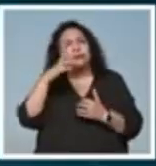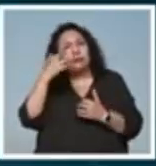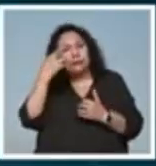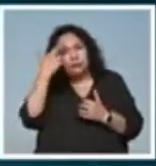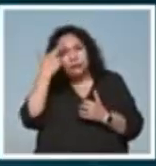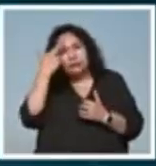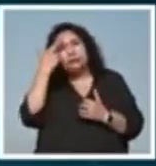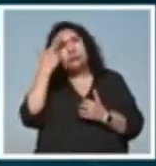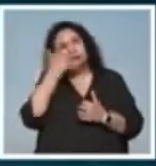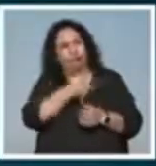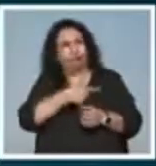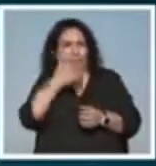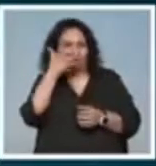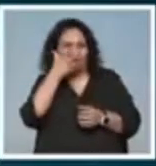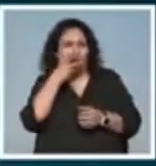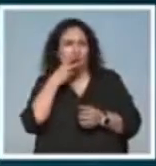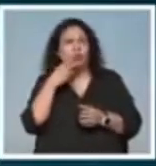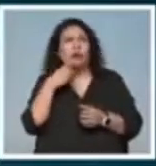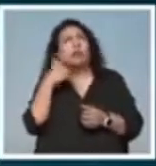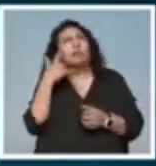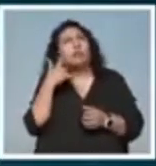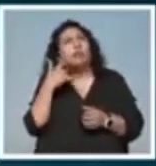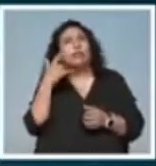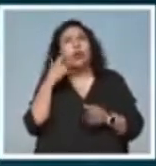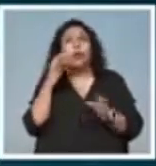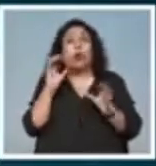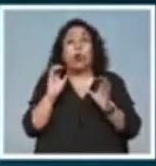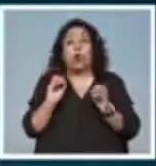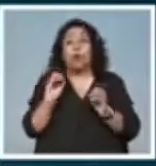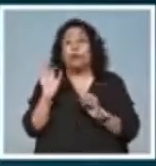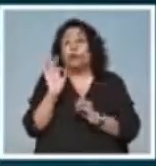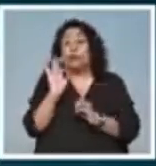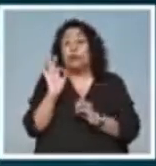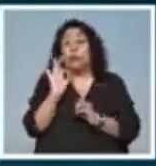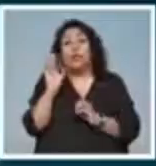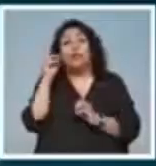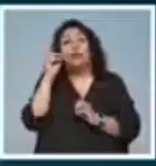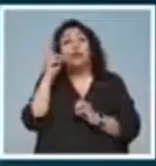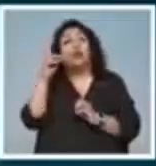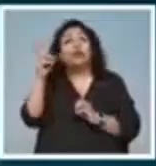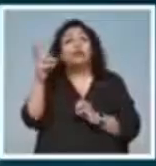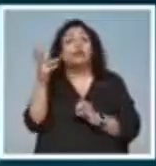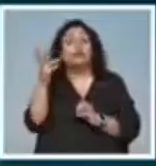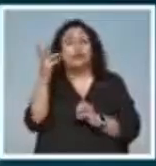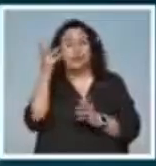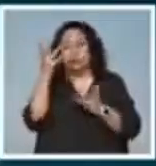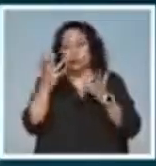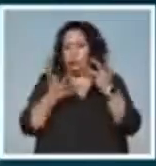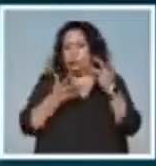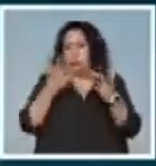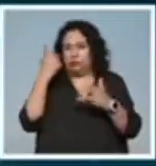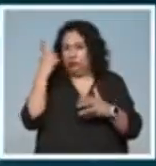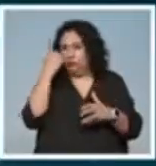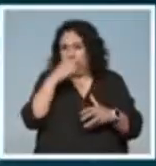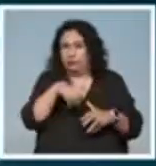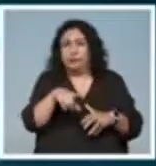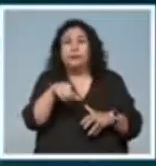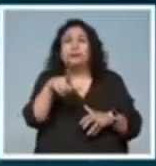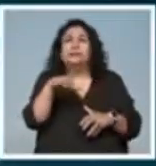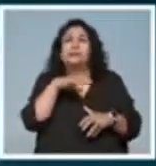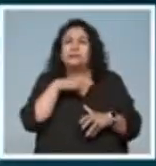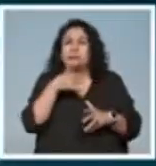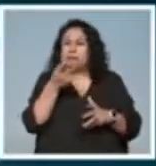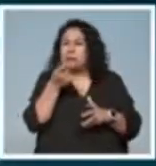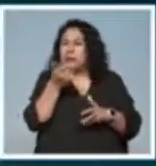pueden ser agradables, contemplativos, pero también un poco yendo hacia los sueños que pueden perturbar, ¿no? Hay como una especie